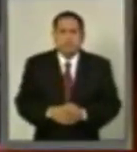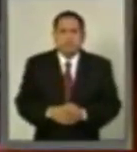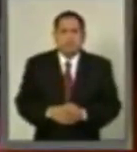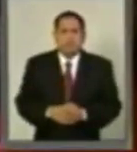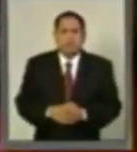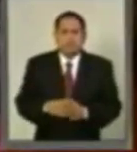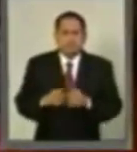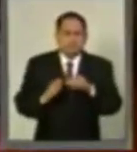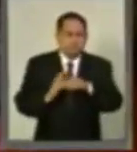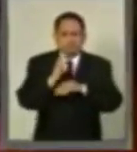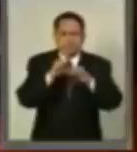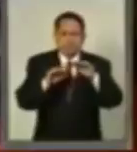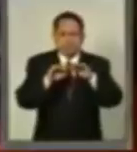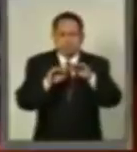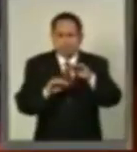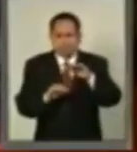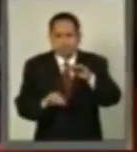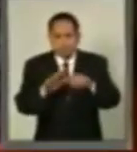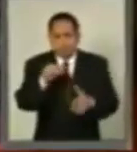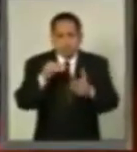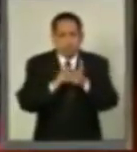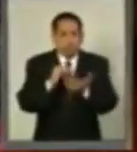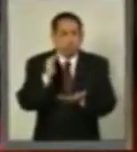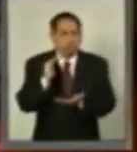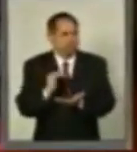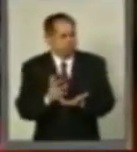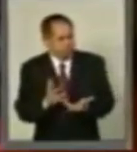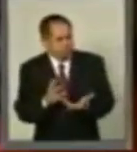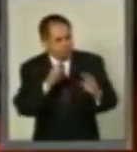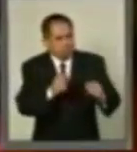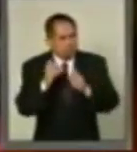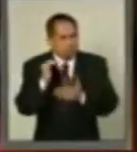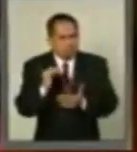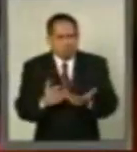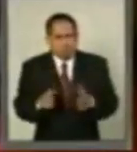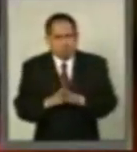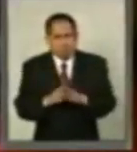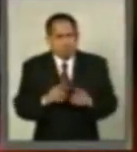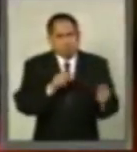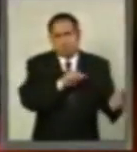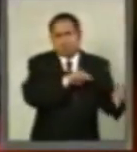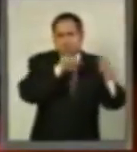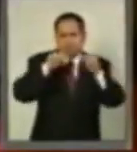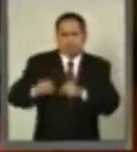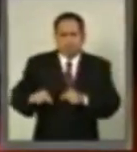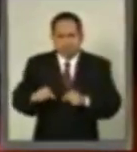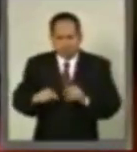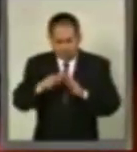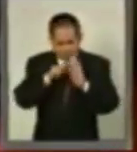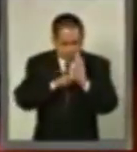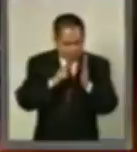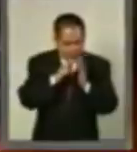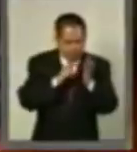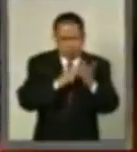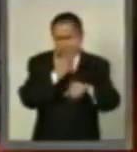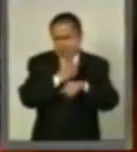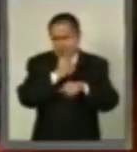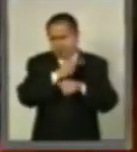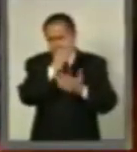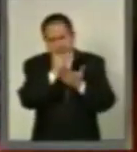No ha aumentado, ha disminuido, más de 50 mil ha disminuido. Y son regresos, de acuerdo a las normas y leyes de los Estados